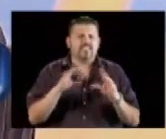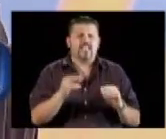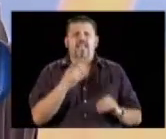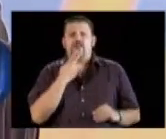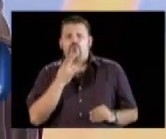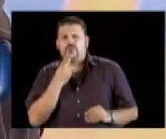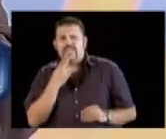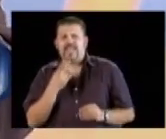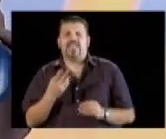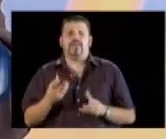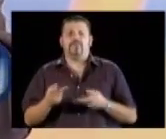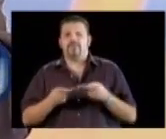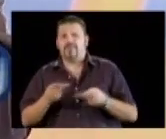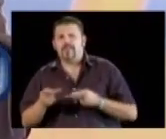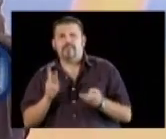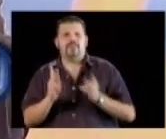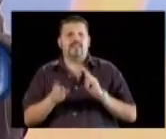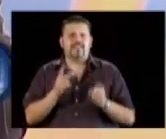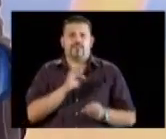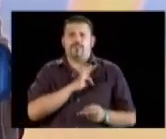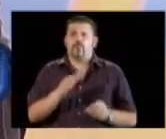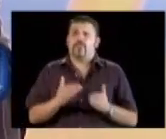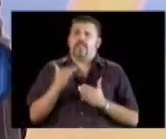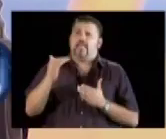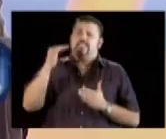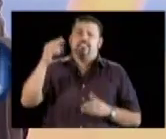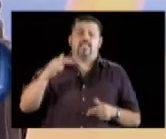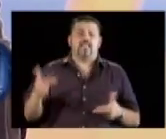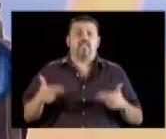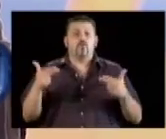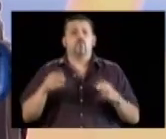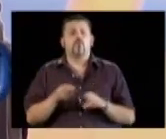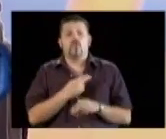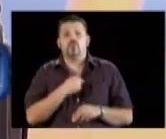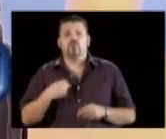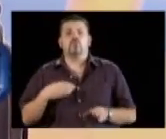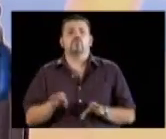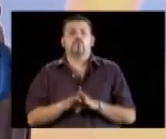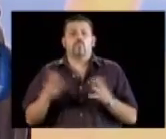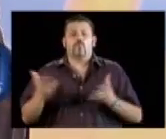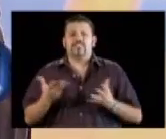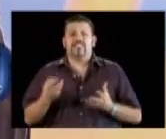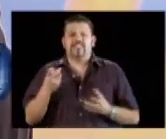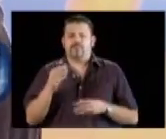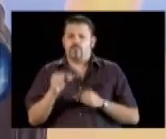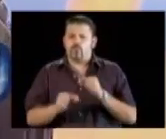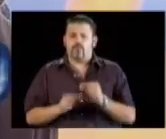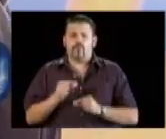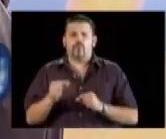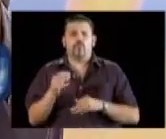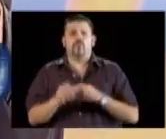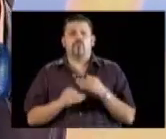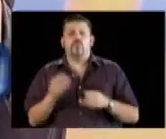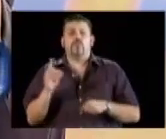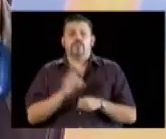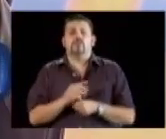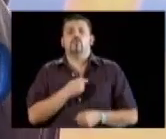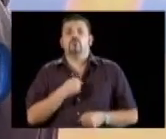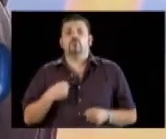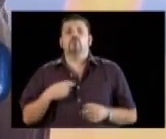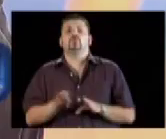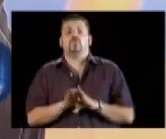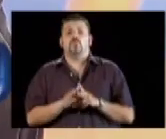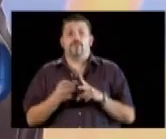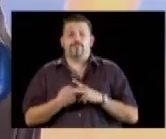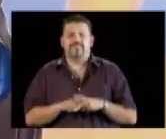para platicar, para crecer en el negocio, cómo arrancar, cómo hacer el menudo todos los días, poco a poquito, cómo empezar a recibir